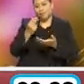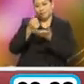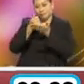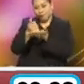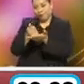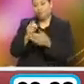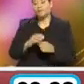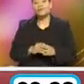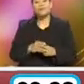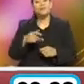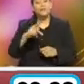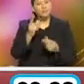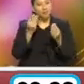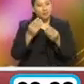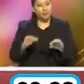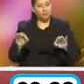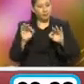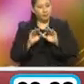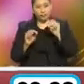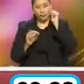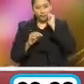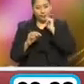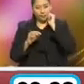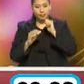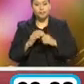pasan. Y algo muy importante es,